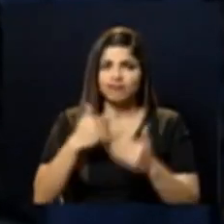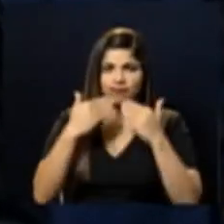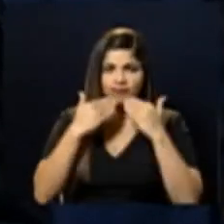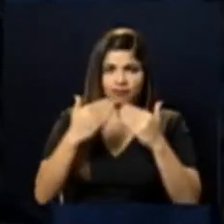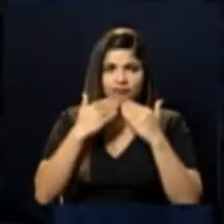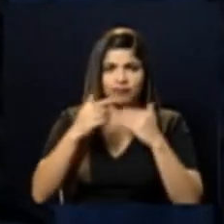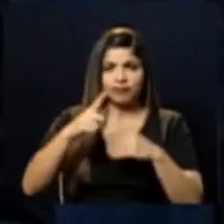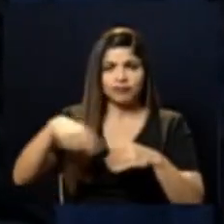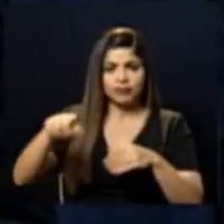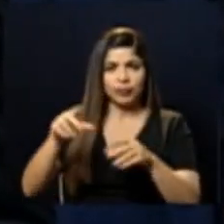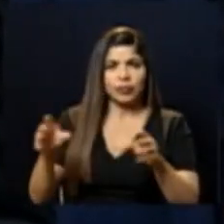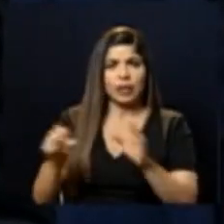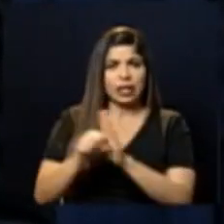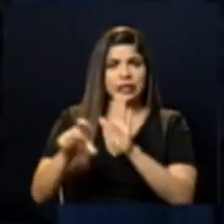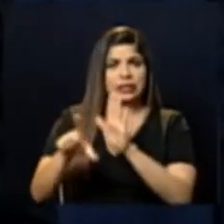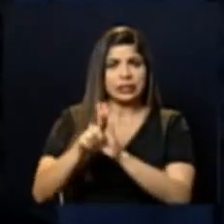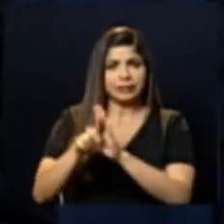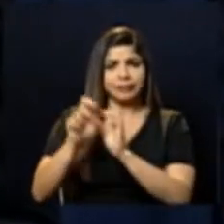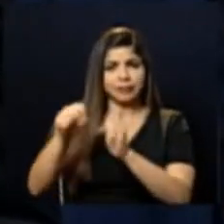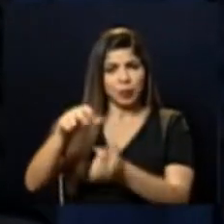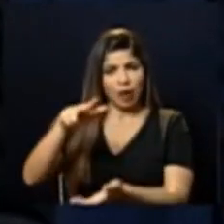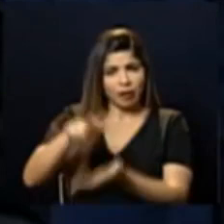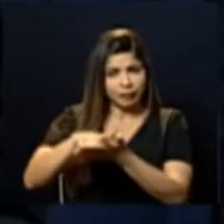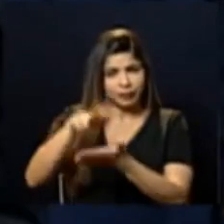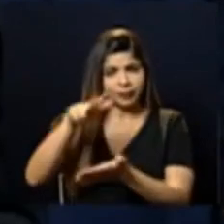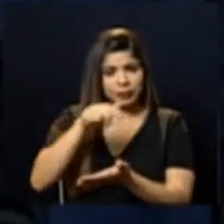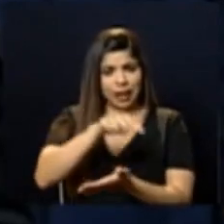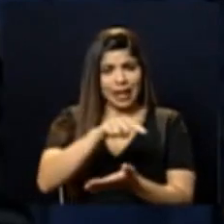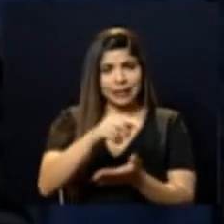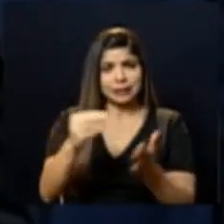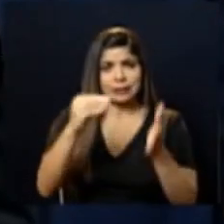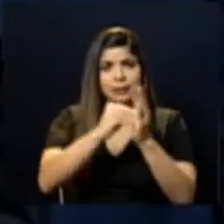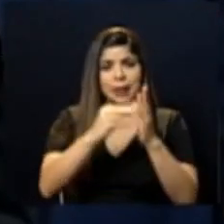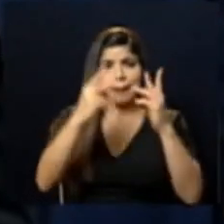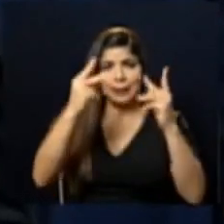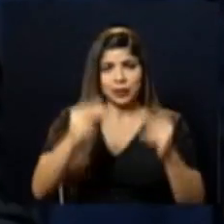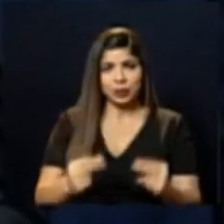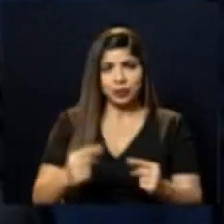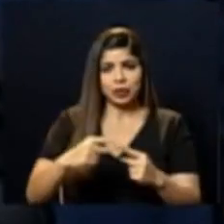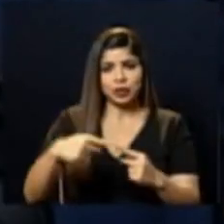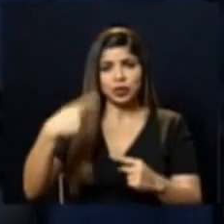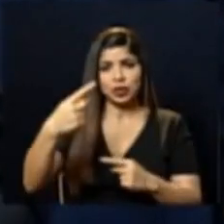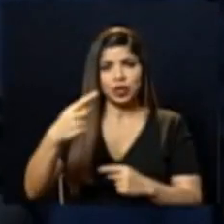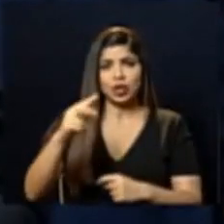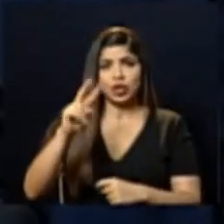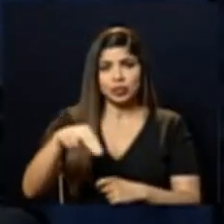Agradecemos a este Congreso la aprobación de ese rubro en el presupuesto del